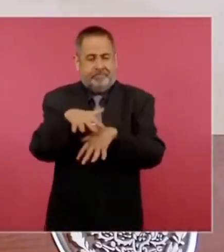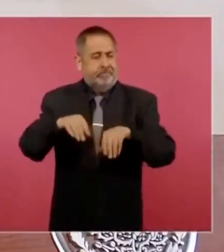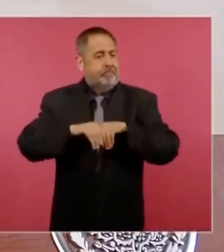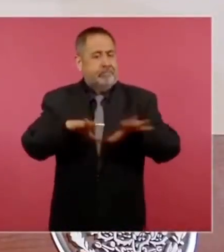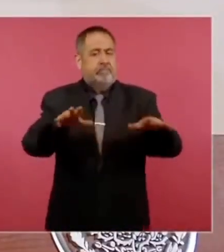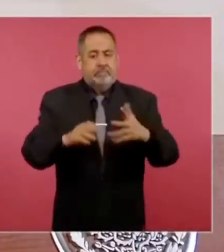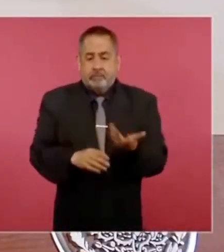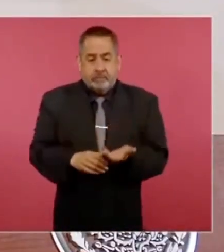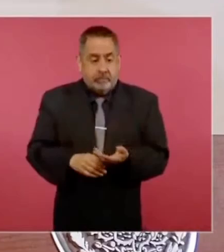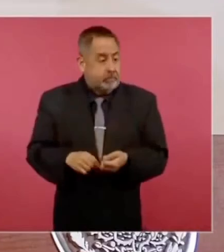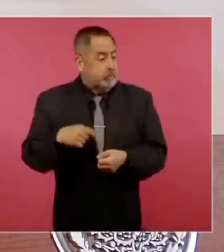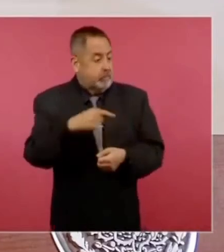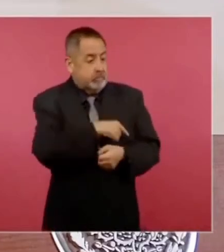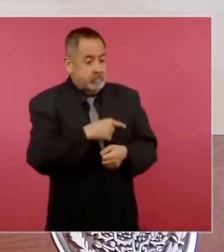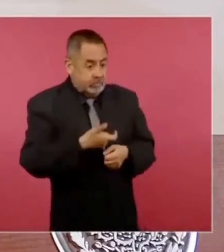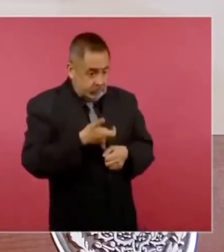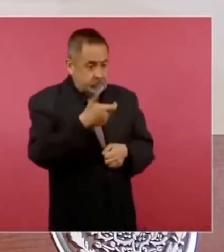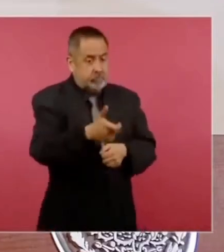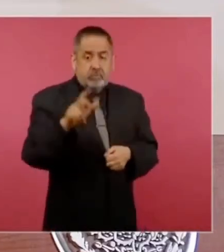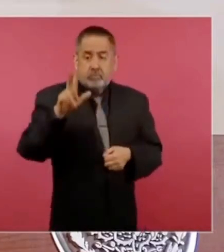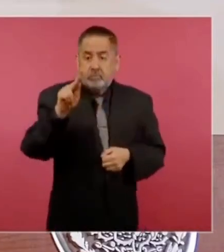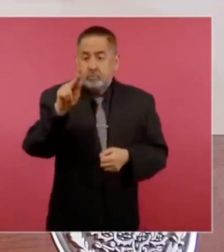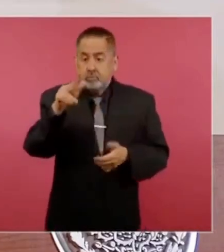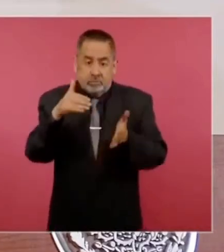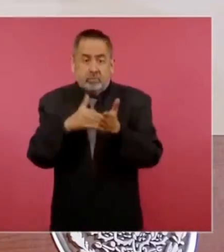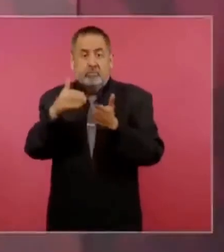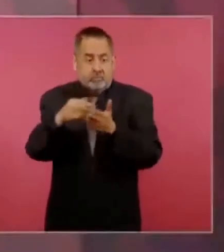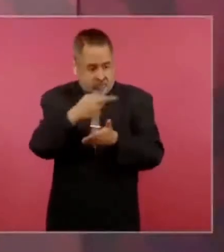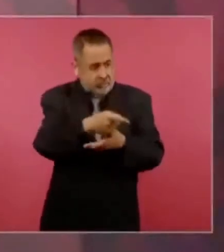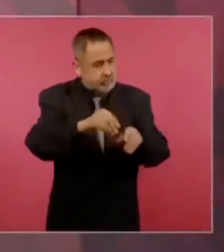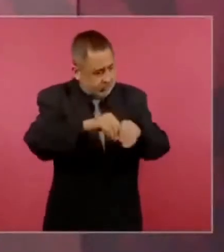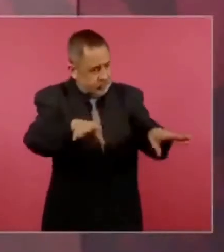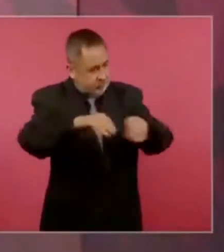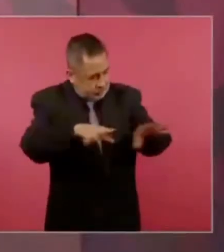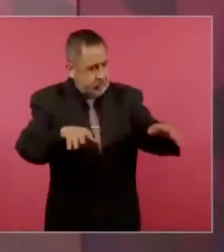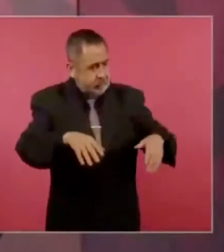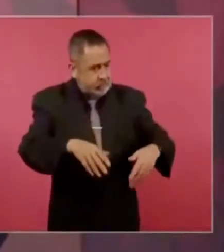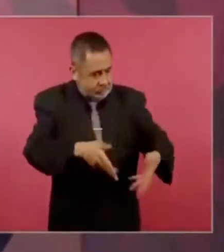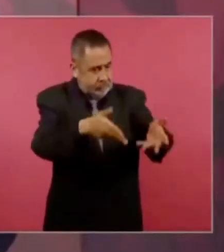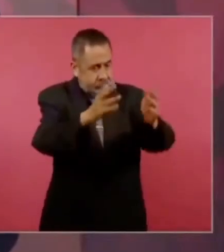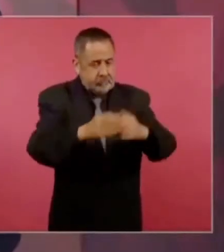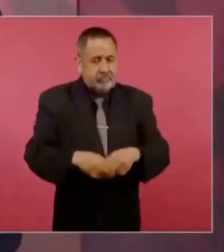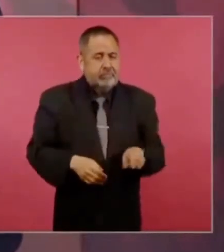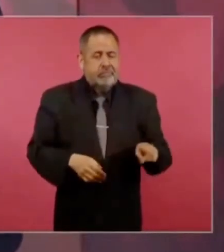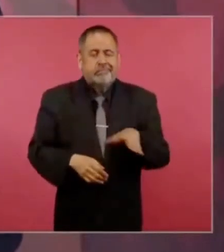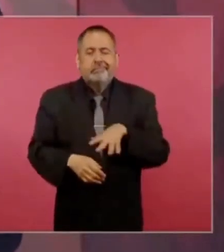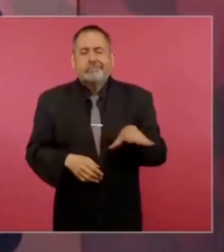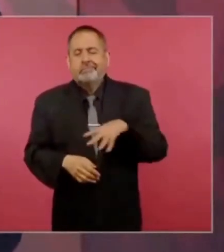aun cuando ofrecían 80 millones de pesos, nada más por la transmisión.